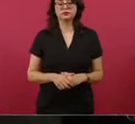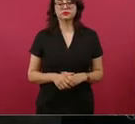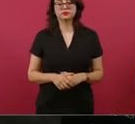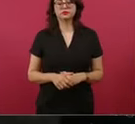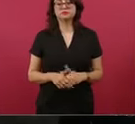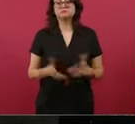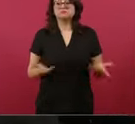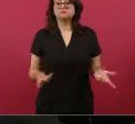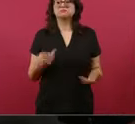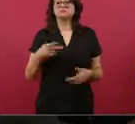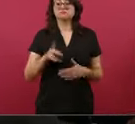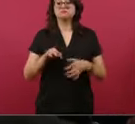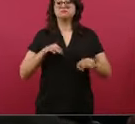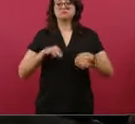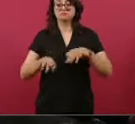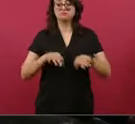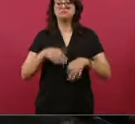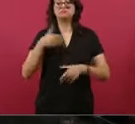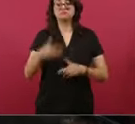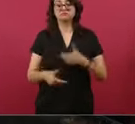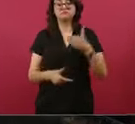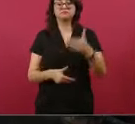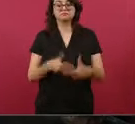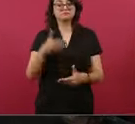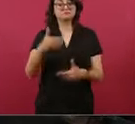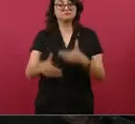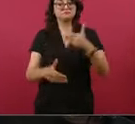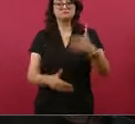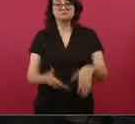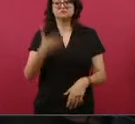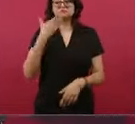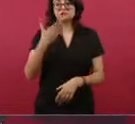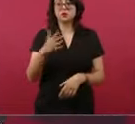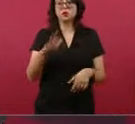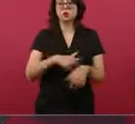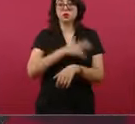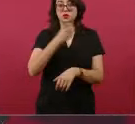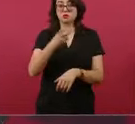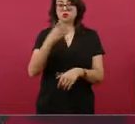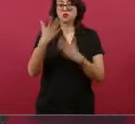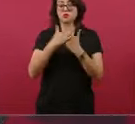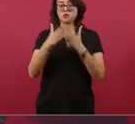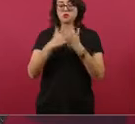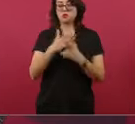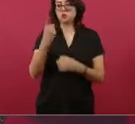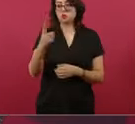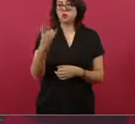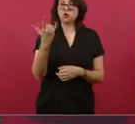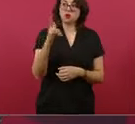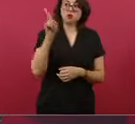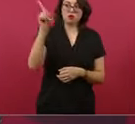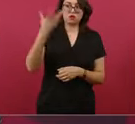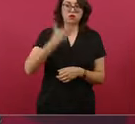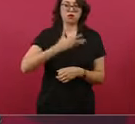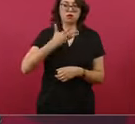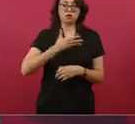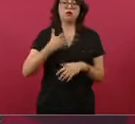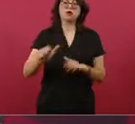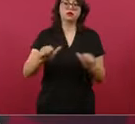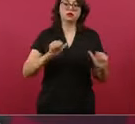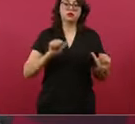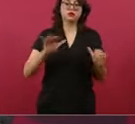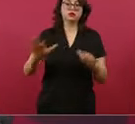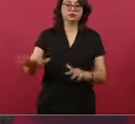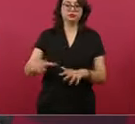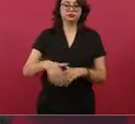afortunadamente vamos bien y por eso vamos a conmemorar. Aquí hay un asunto que quiero también aprovechar para aclarar. Lo de